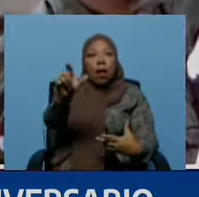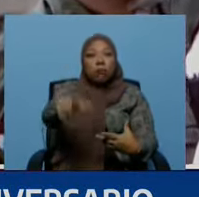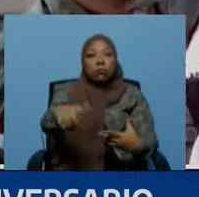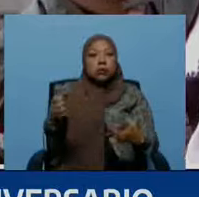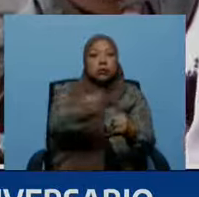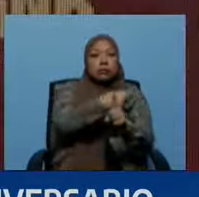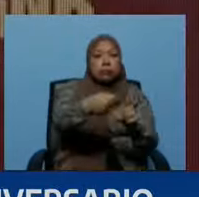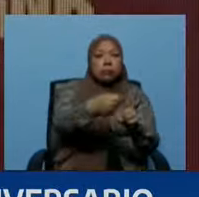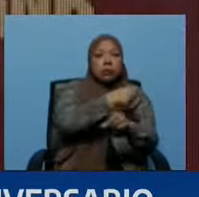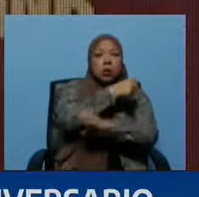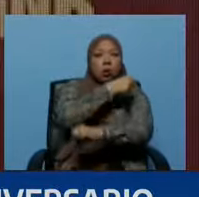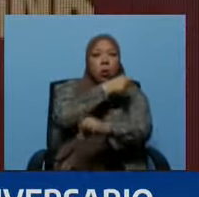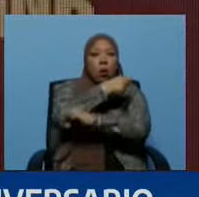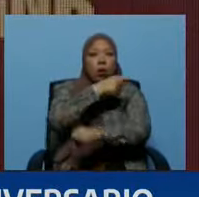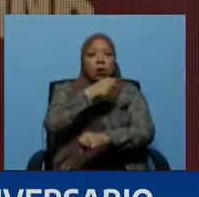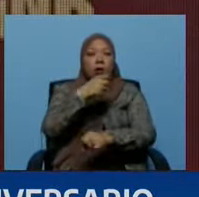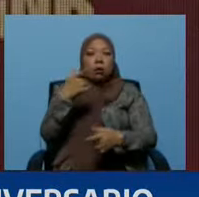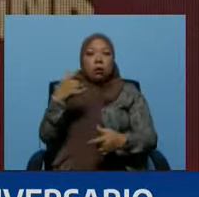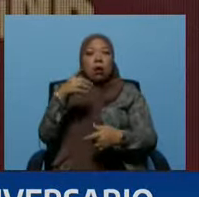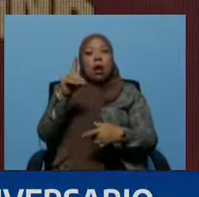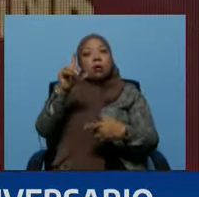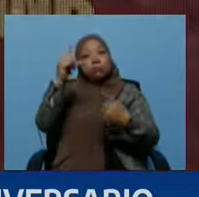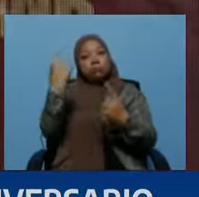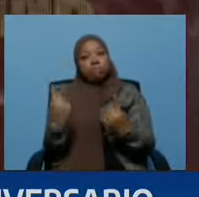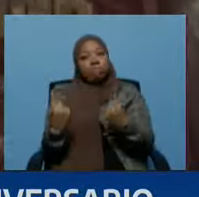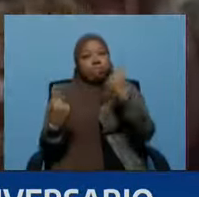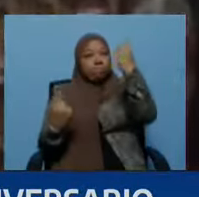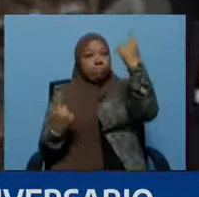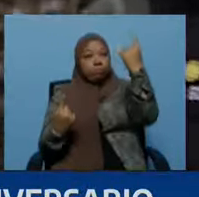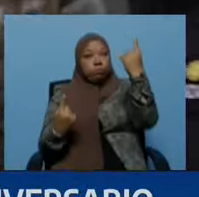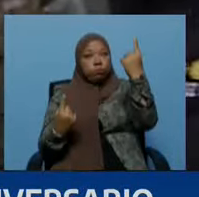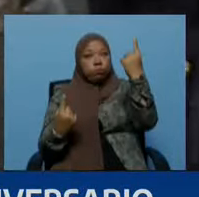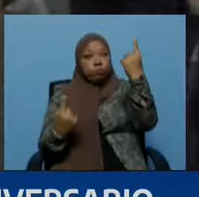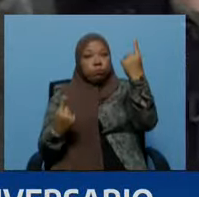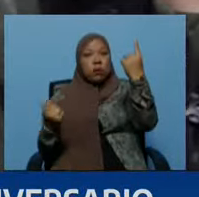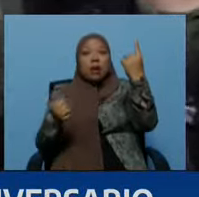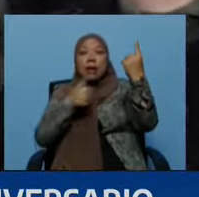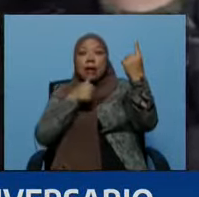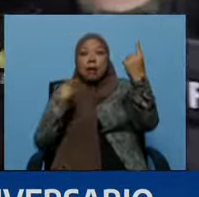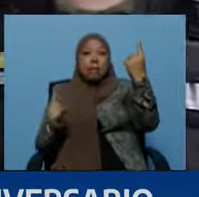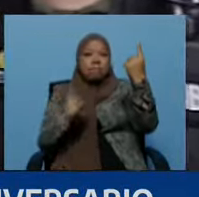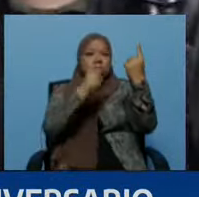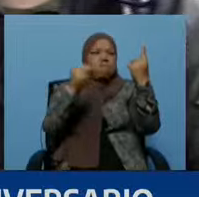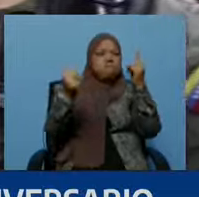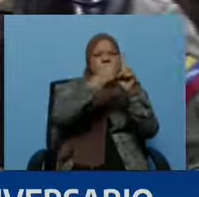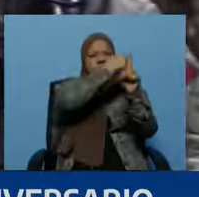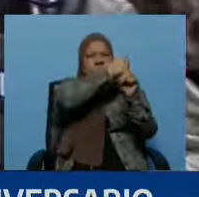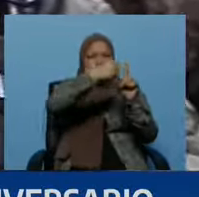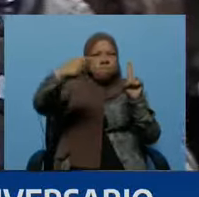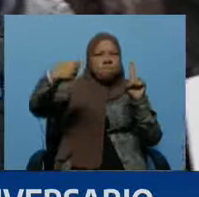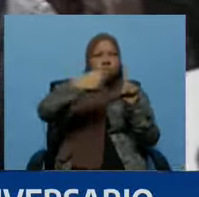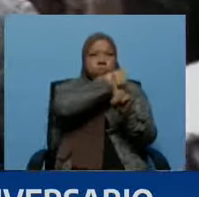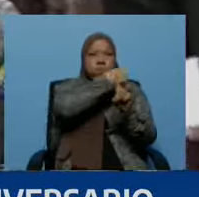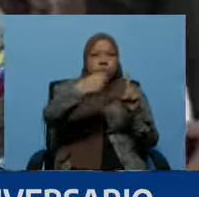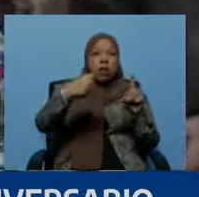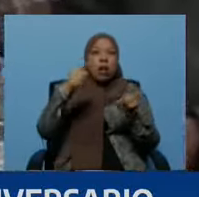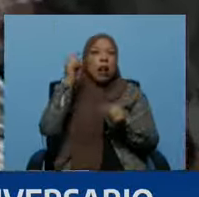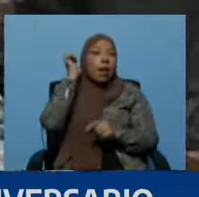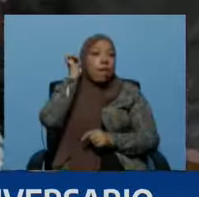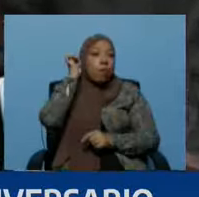David de la Guardia Nacional Bolivariana. Y pudo quitárselo, despejar, agarrar a la muchacha y